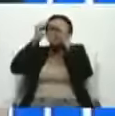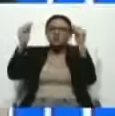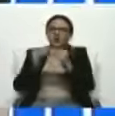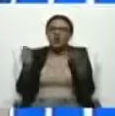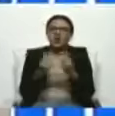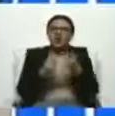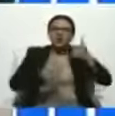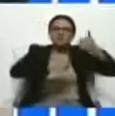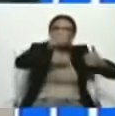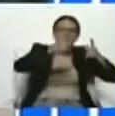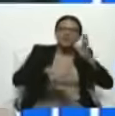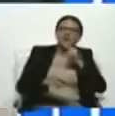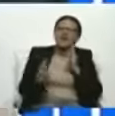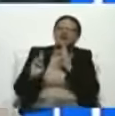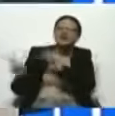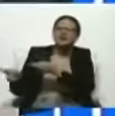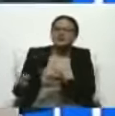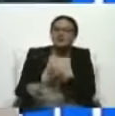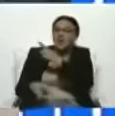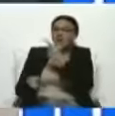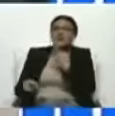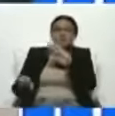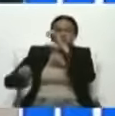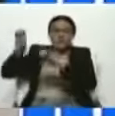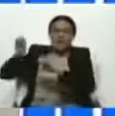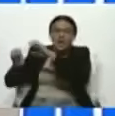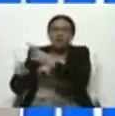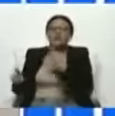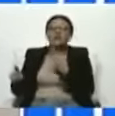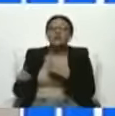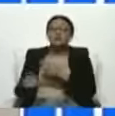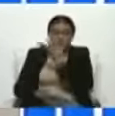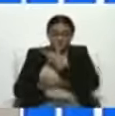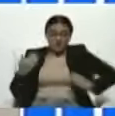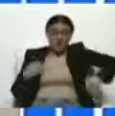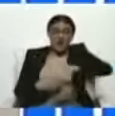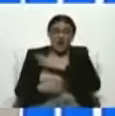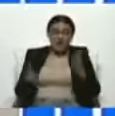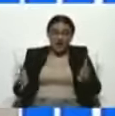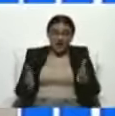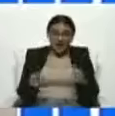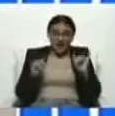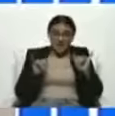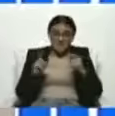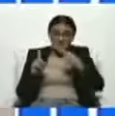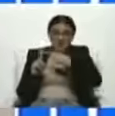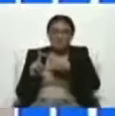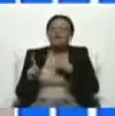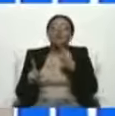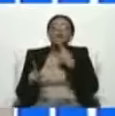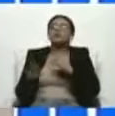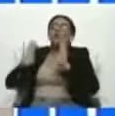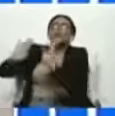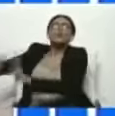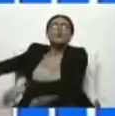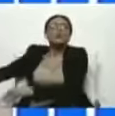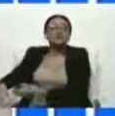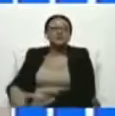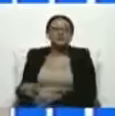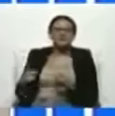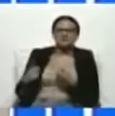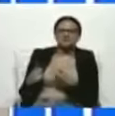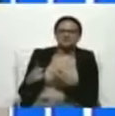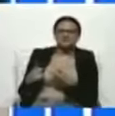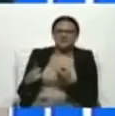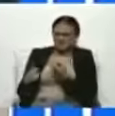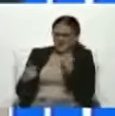Claudia Sheinbaum con el 39,08. ¿A qué encuesta de qué país se les parece esto? Donde tienen